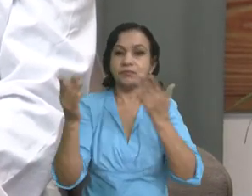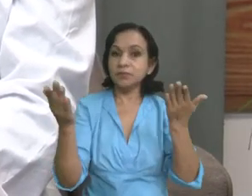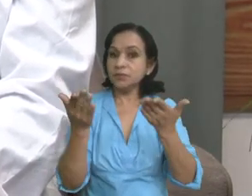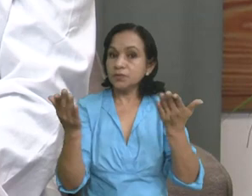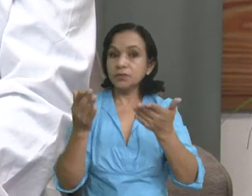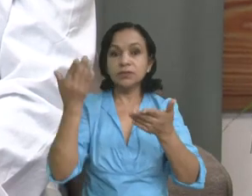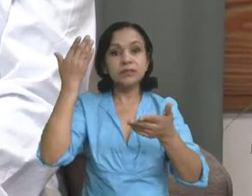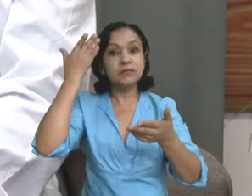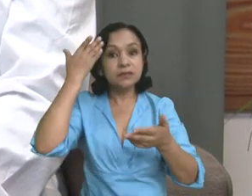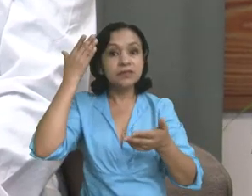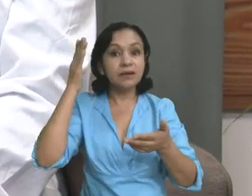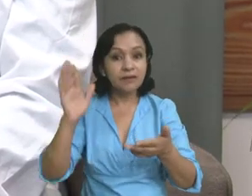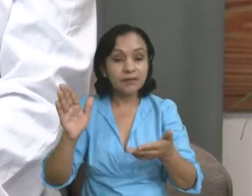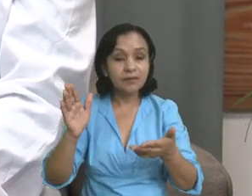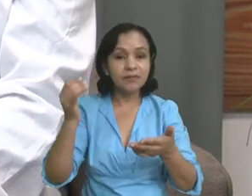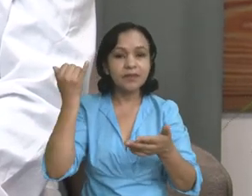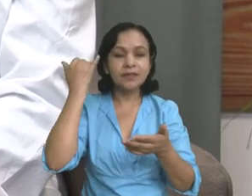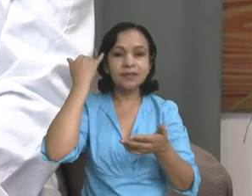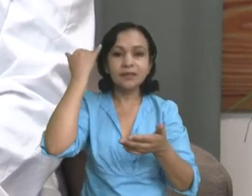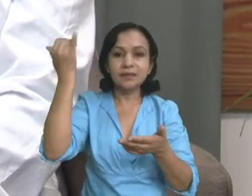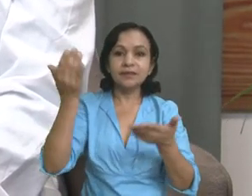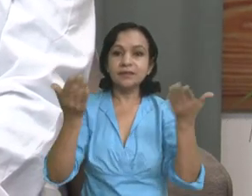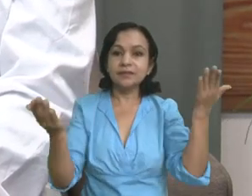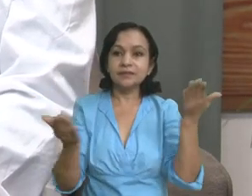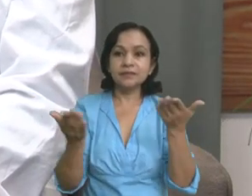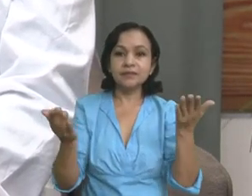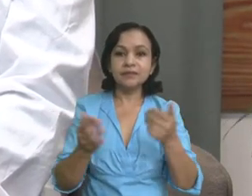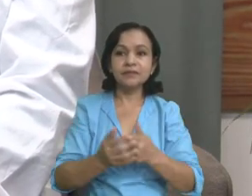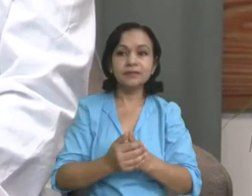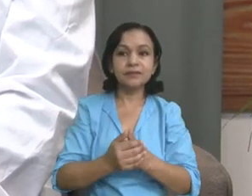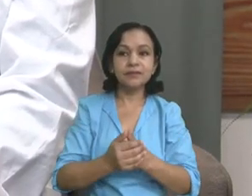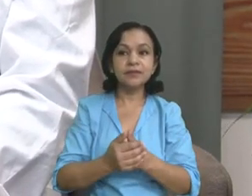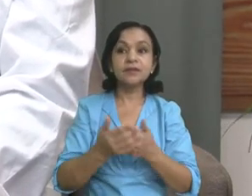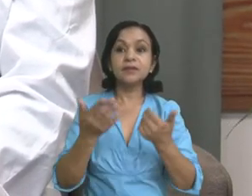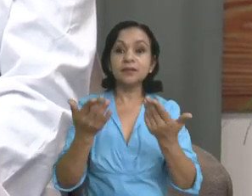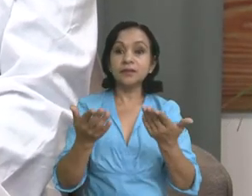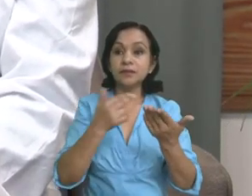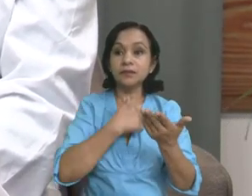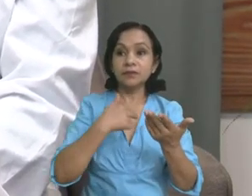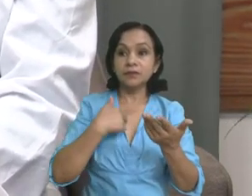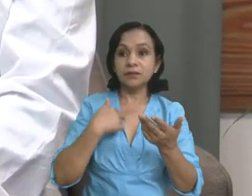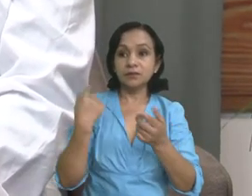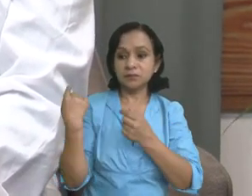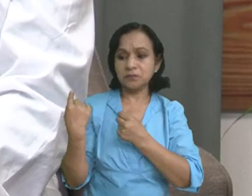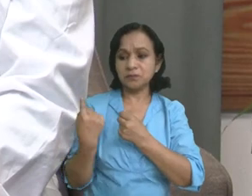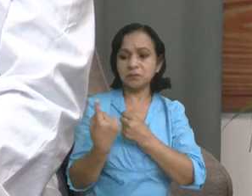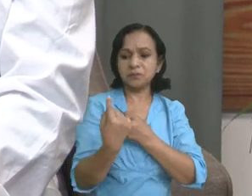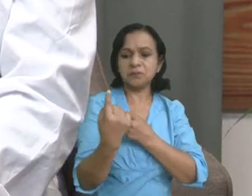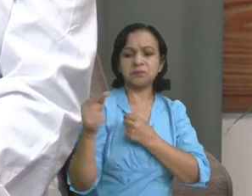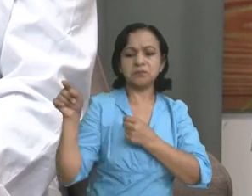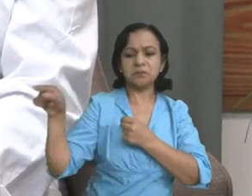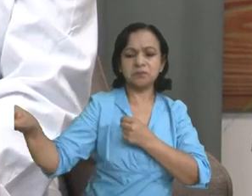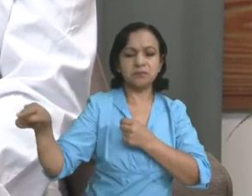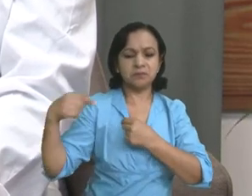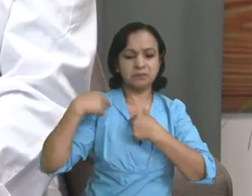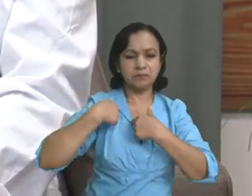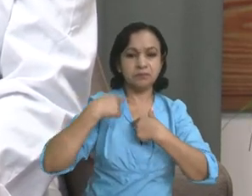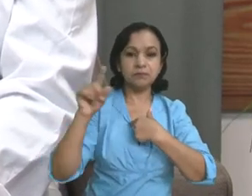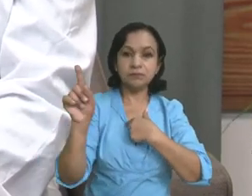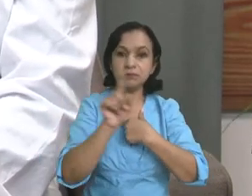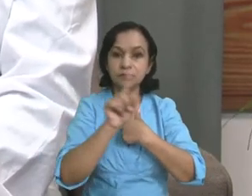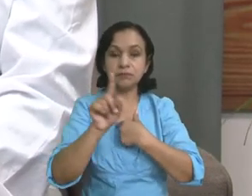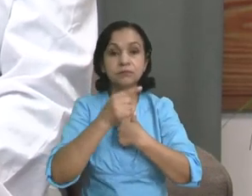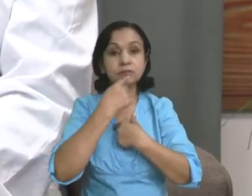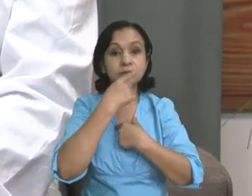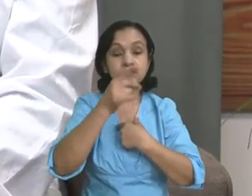sabemos cómo es esa idiosincrasia que pensamos que es para el que pasa por al lado y no para mí precisamente. Yo le diría